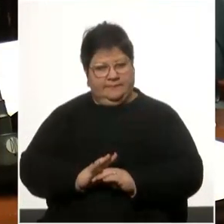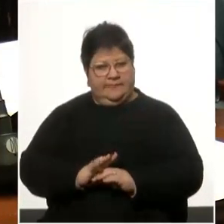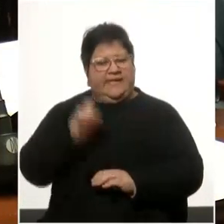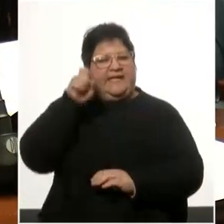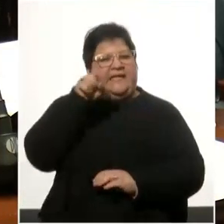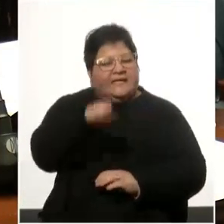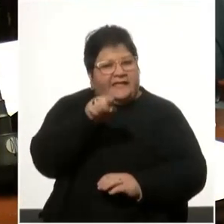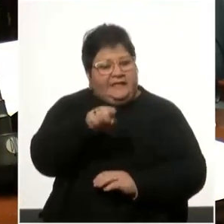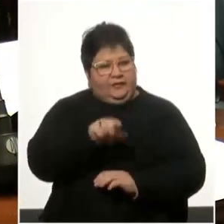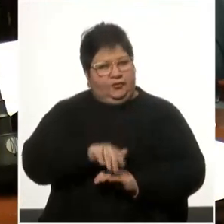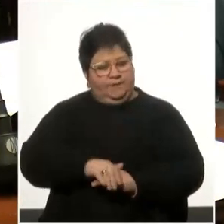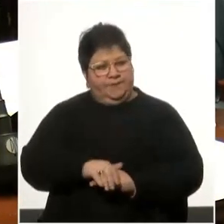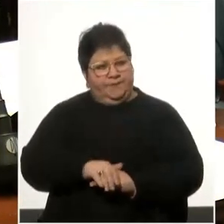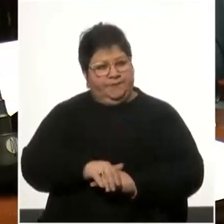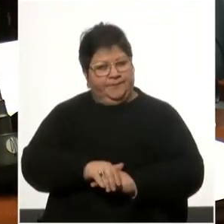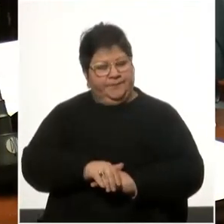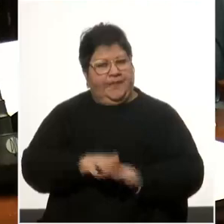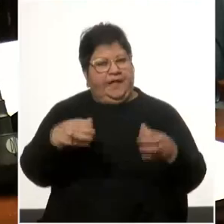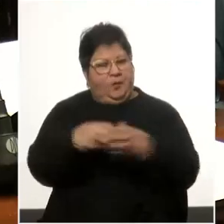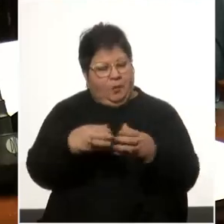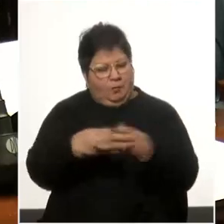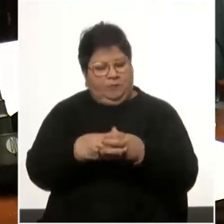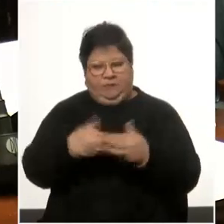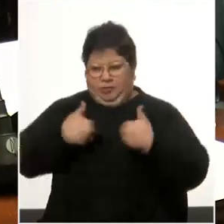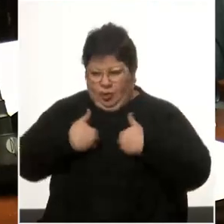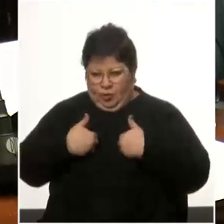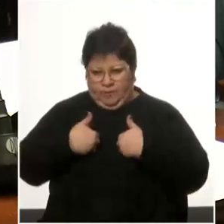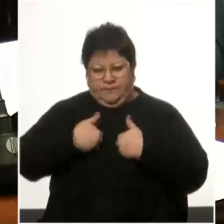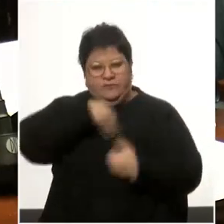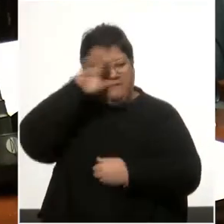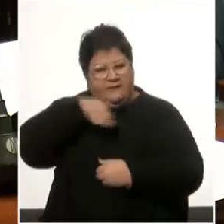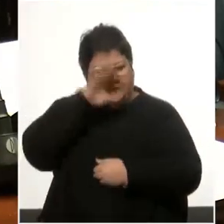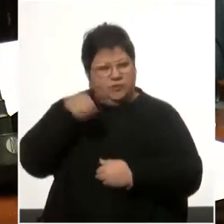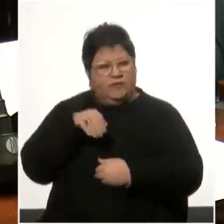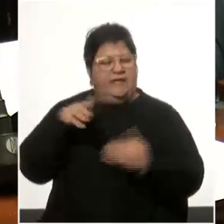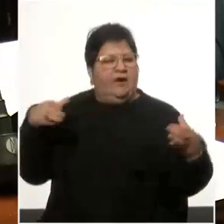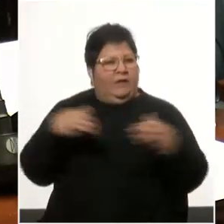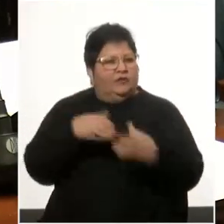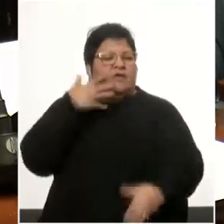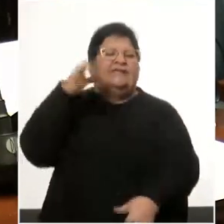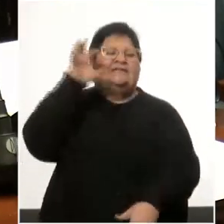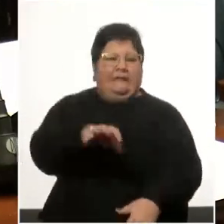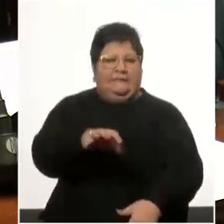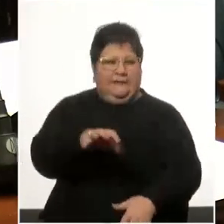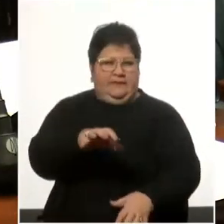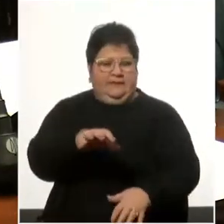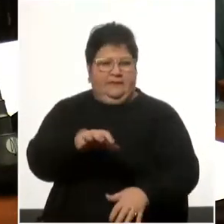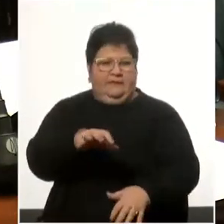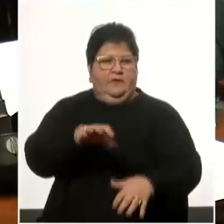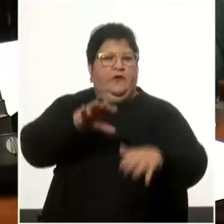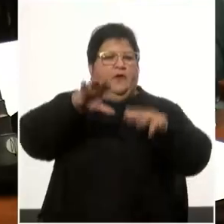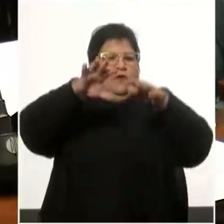Eso, la bancada de gobierno, quien habla, y la coalición, lo rechaza